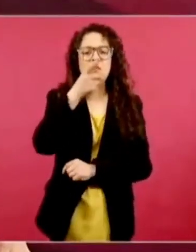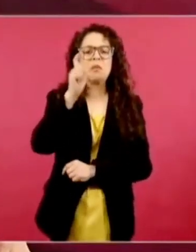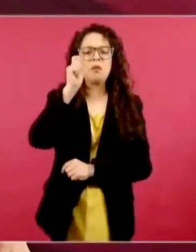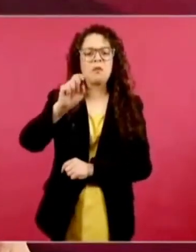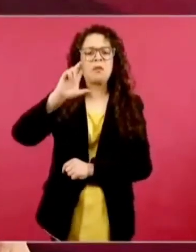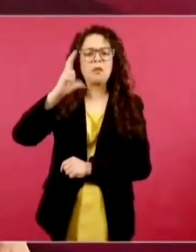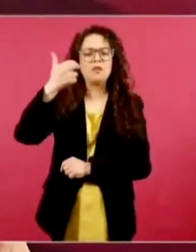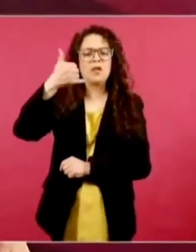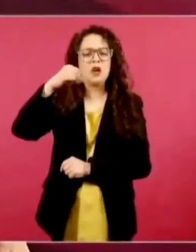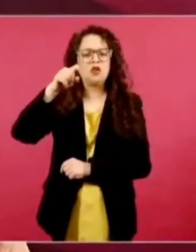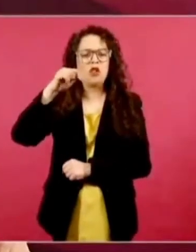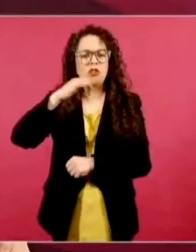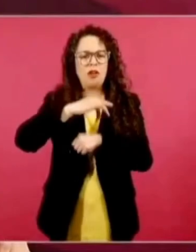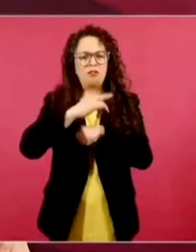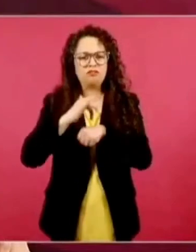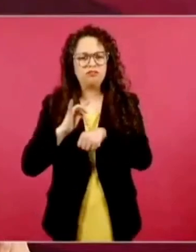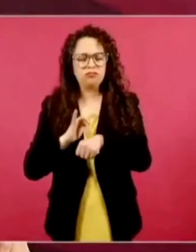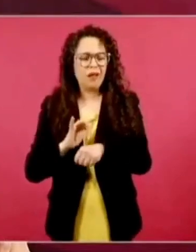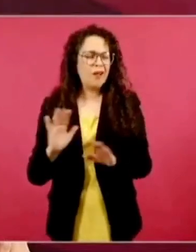No,